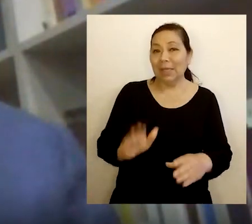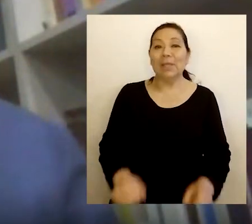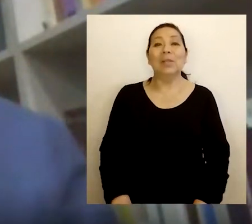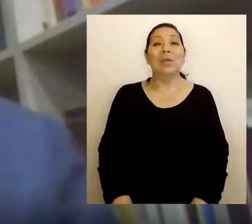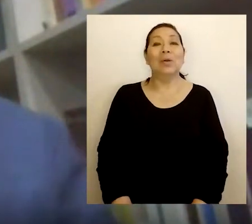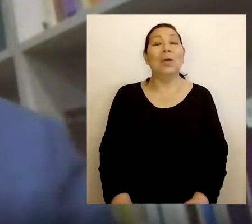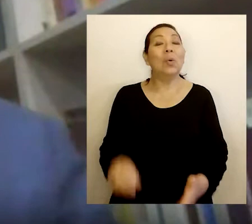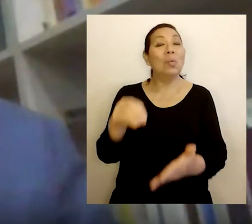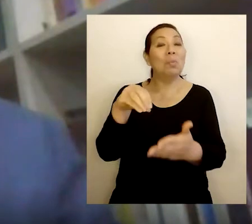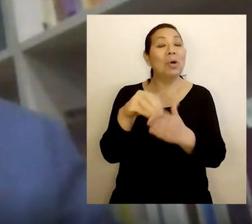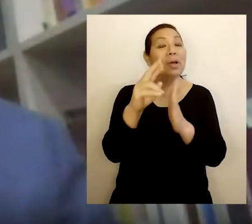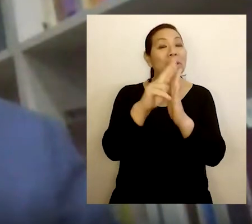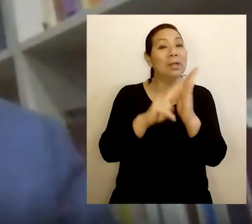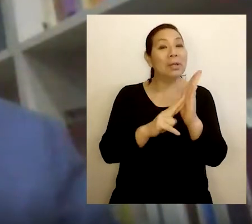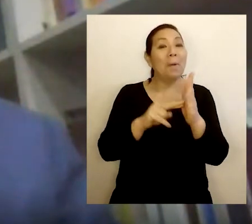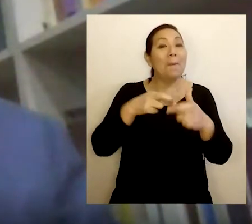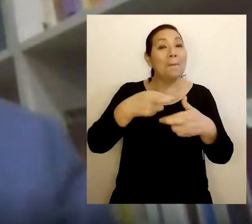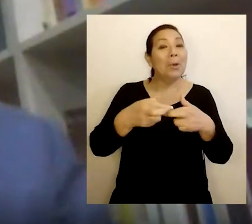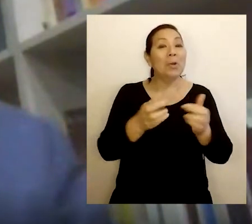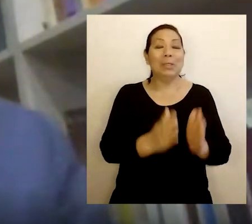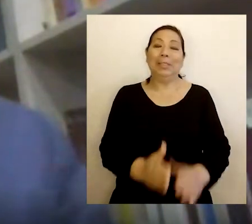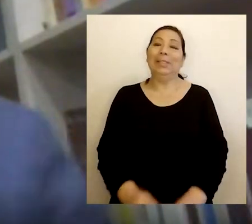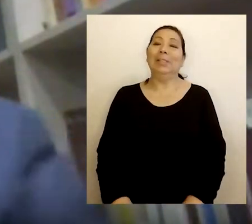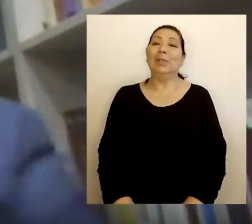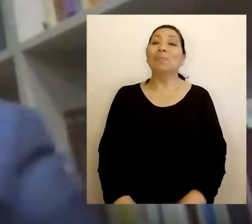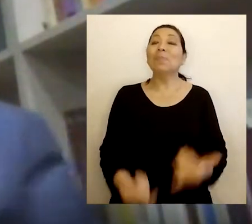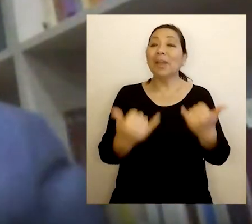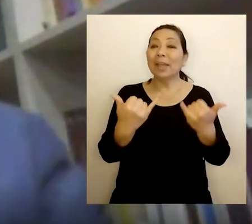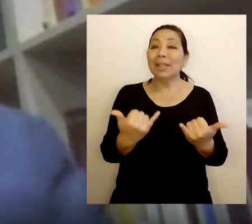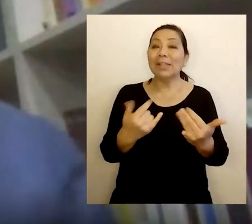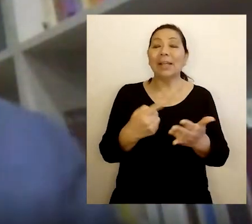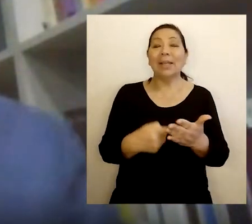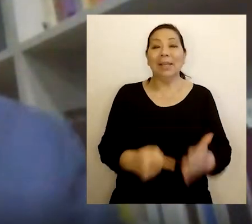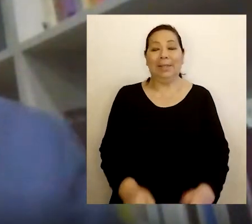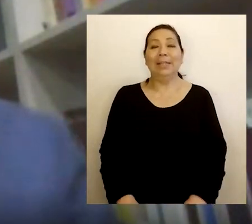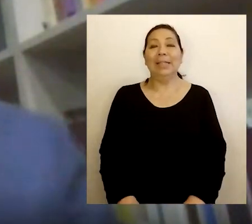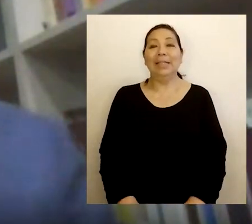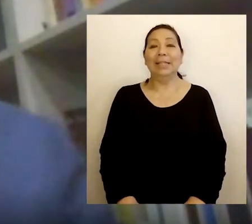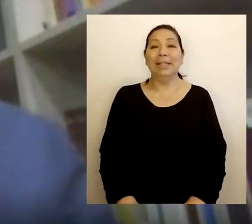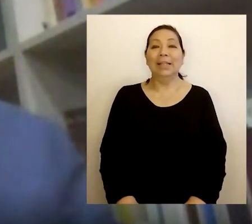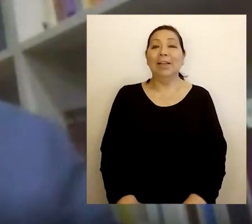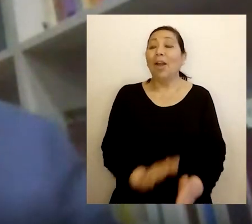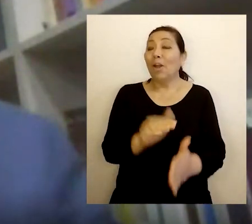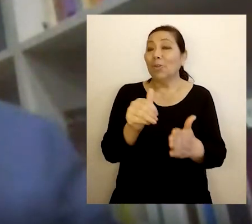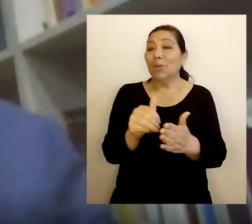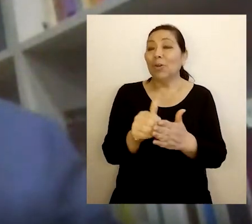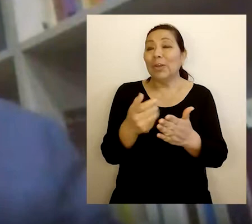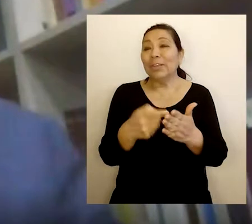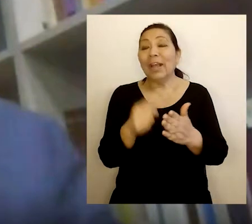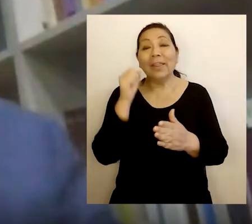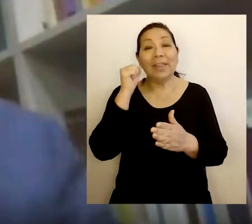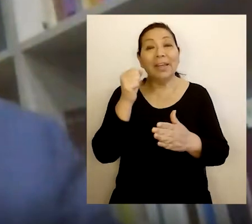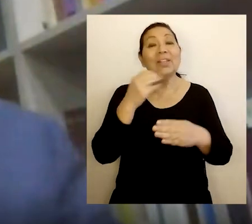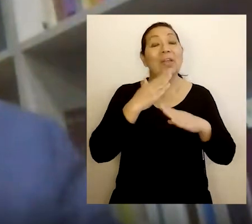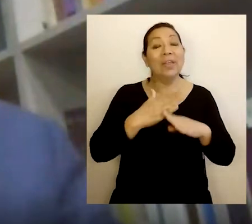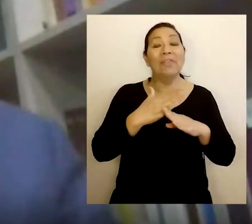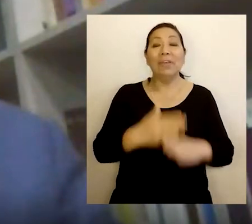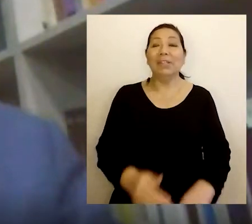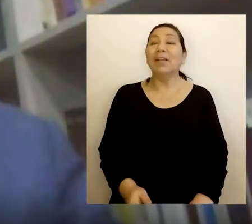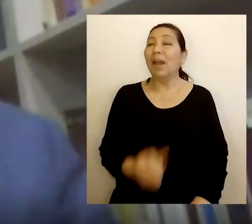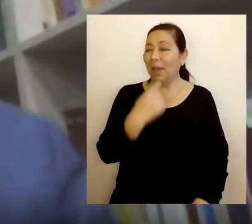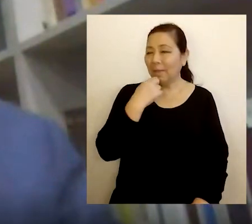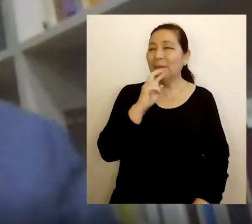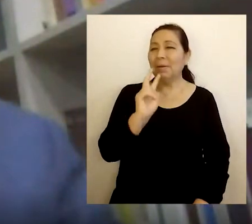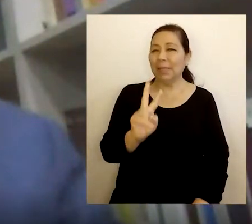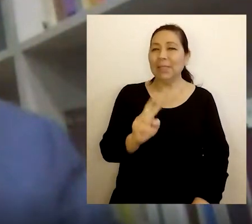se confirmó la resolución en el proceso ordinario. Yendo al punto de fondo, señores magistrados, en torno a lo que es el derecho de defensa, hay que tomar